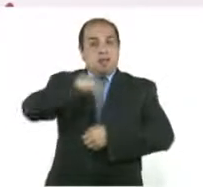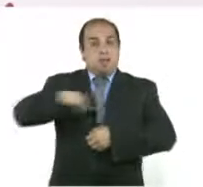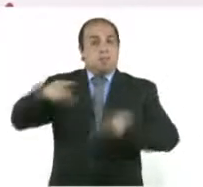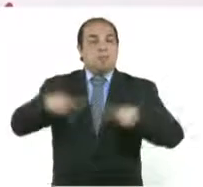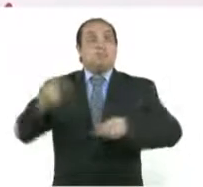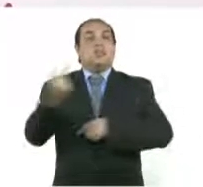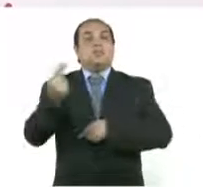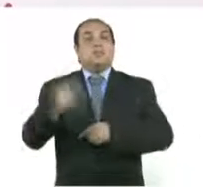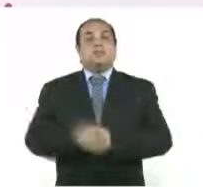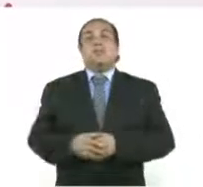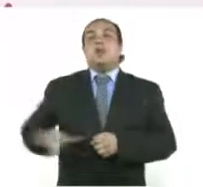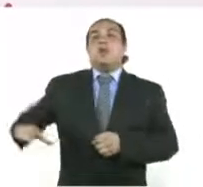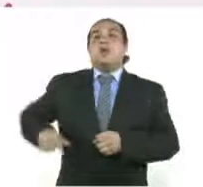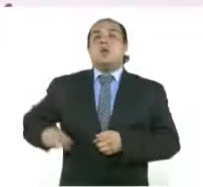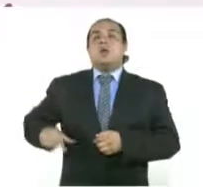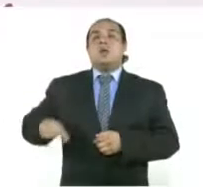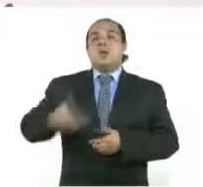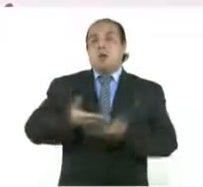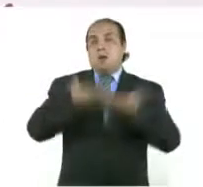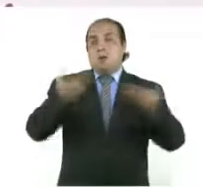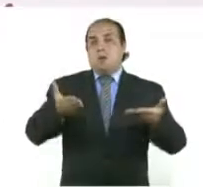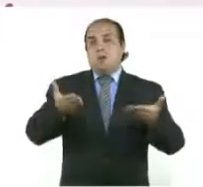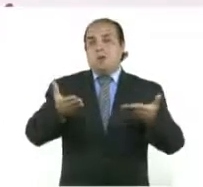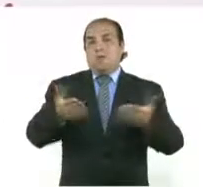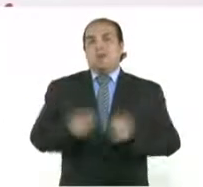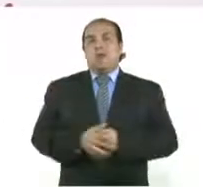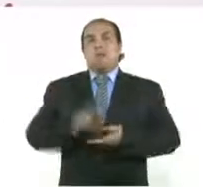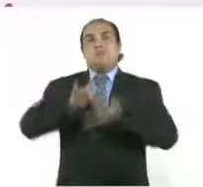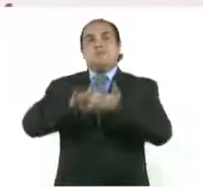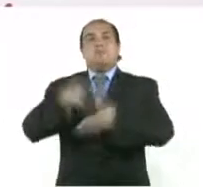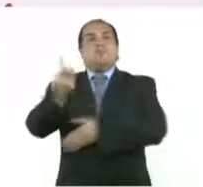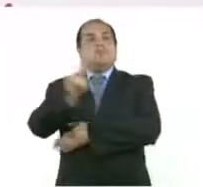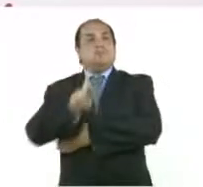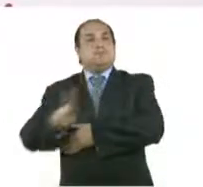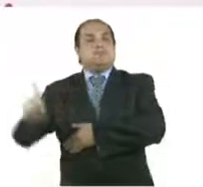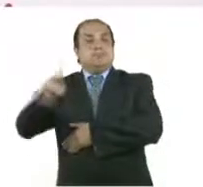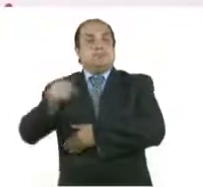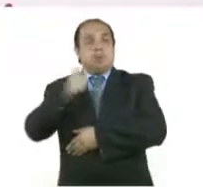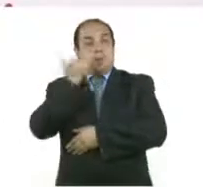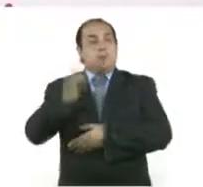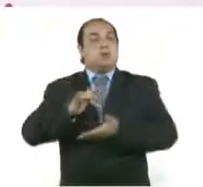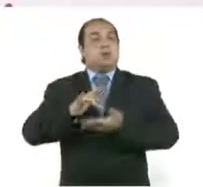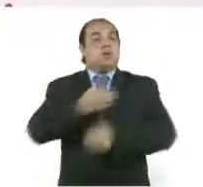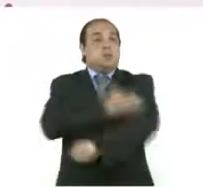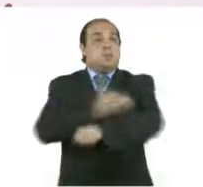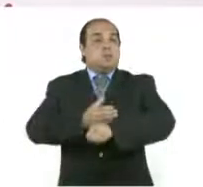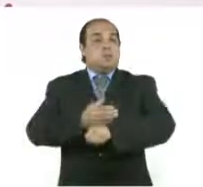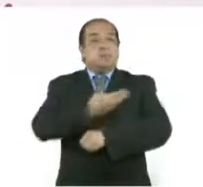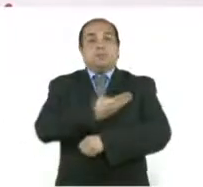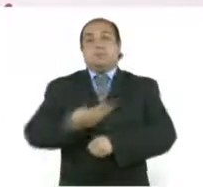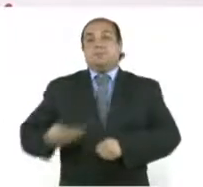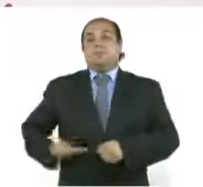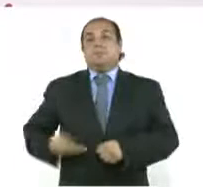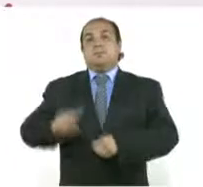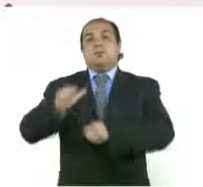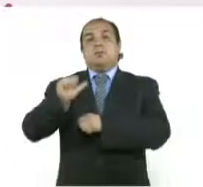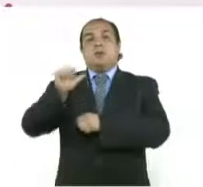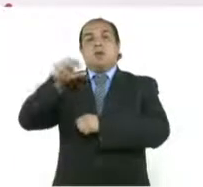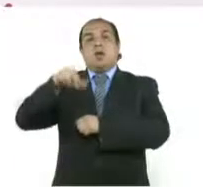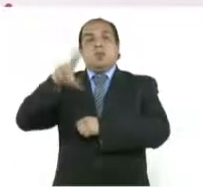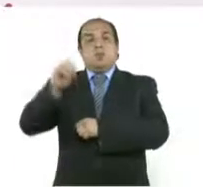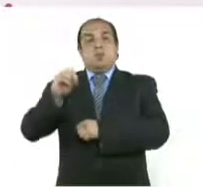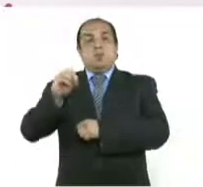es un gobierno del pueblo y queremos acompañar al presidente López Obrador hasta el final de su